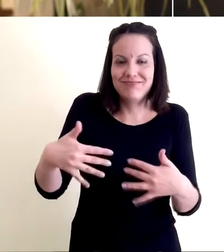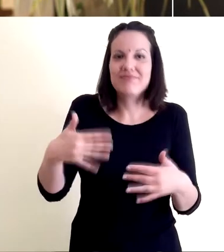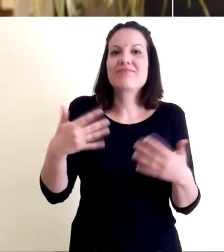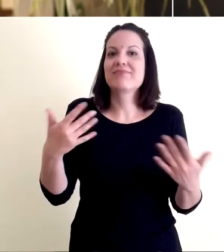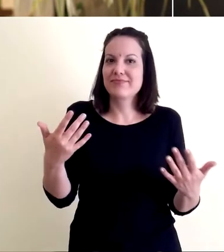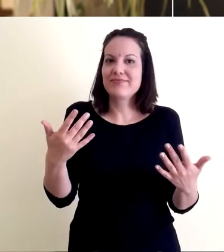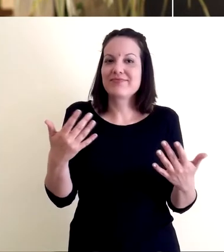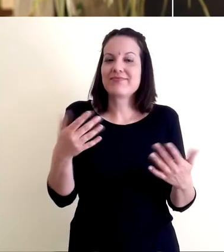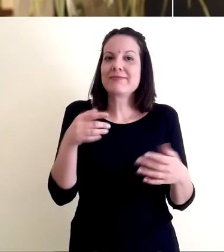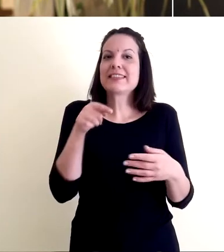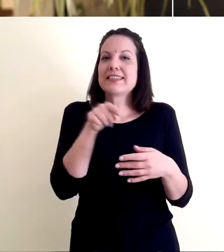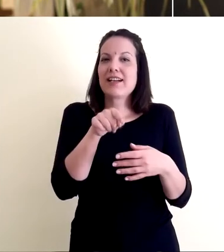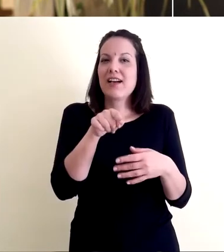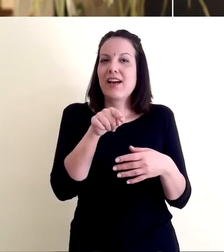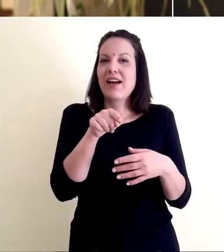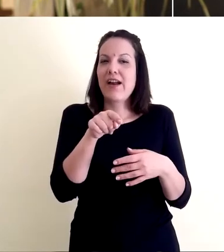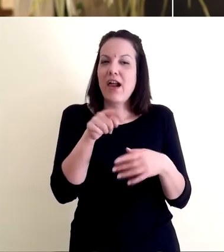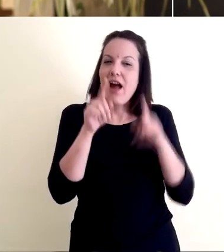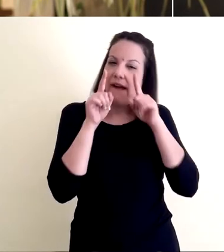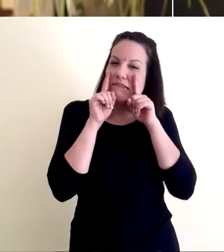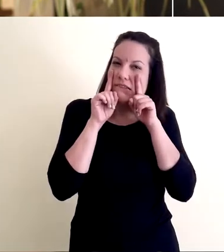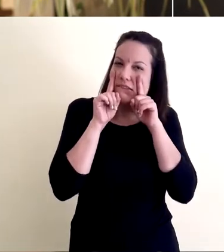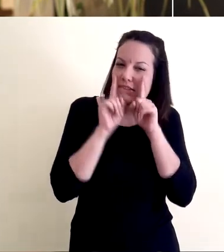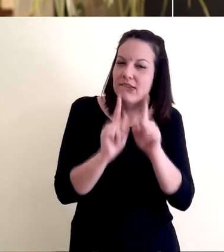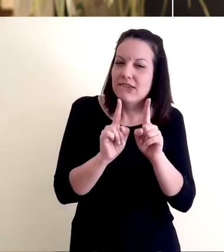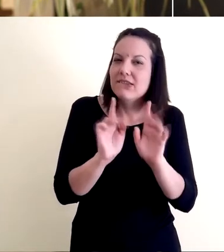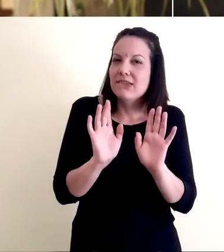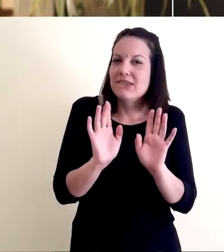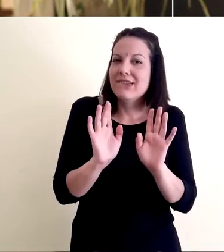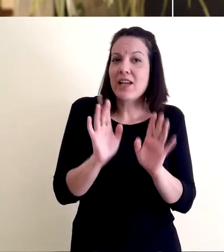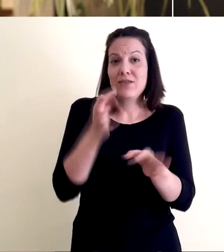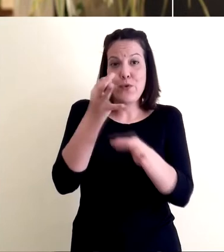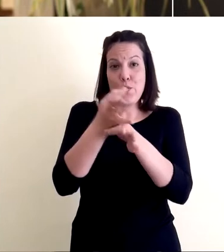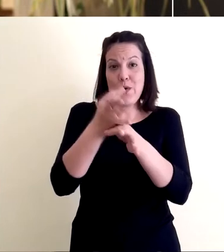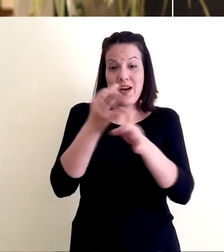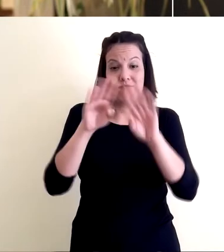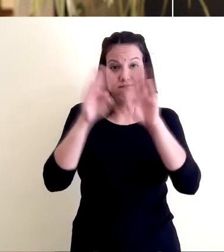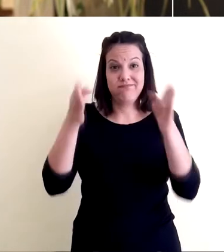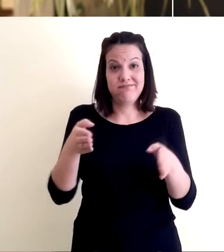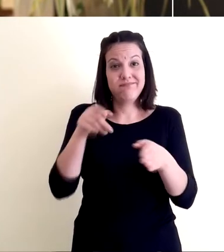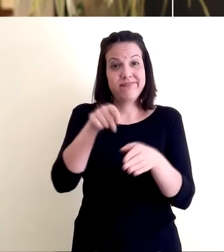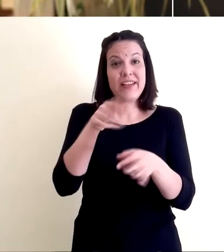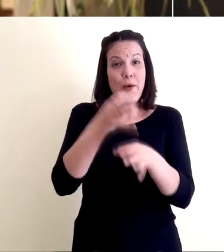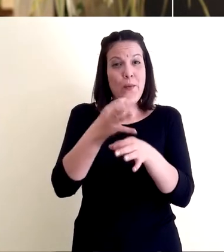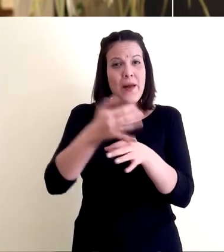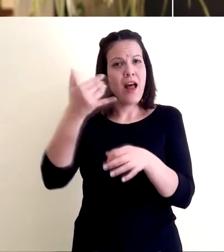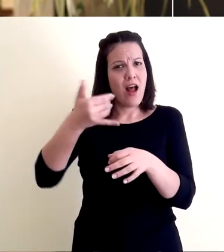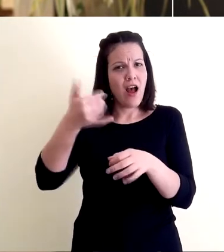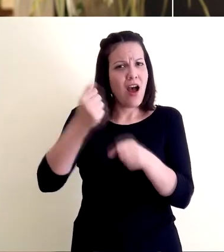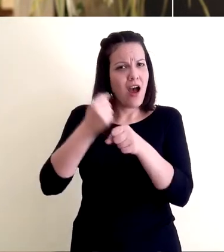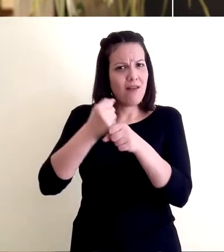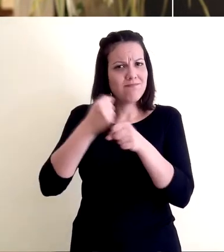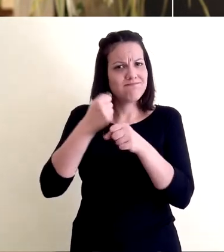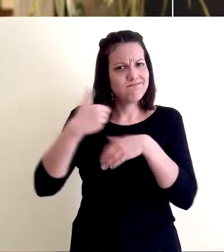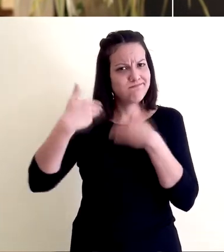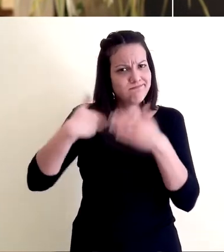uno tiene que como que estar muy atento a todo esto. Y la escuela, las escuelas lo están haciendo y lo han hecho,